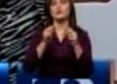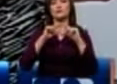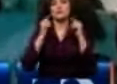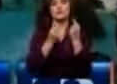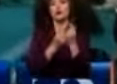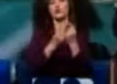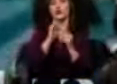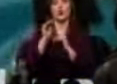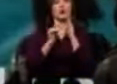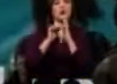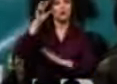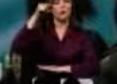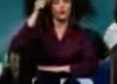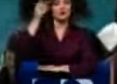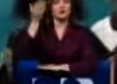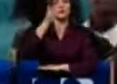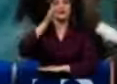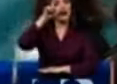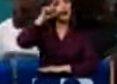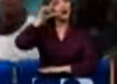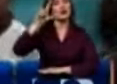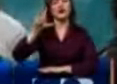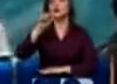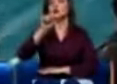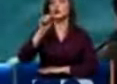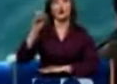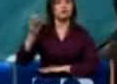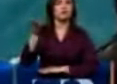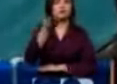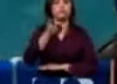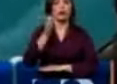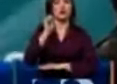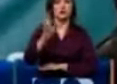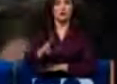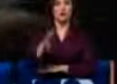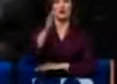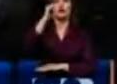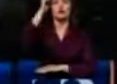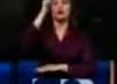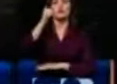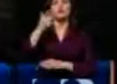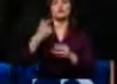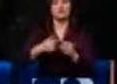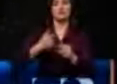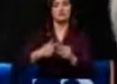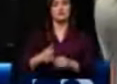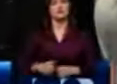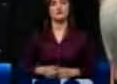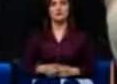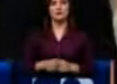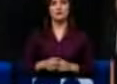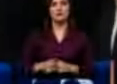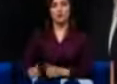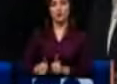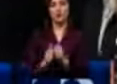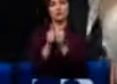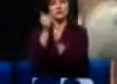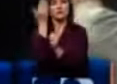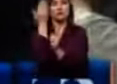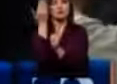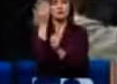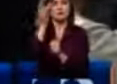Guillermo Lasso, realizó el cierre de campaña desde la Tribuna del Sur ayer en la capital. En este evento estuvo acompañado por el